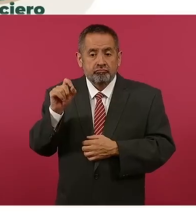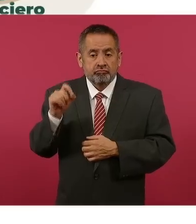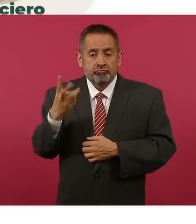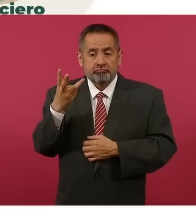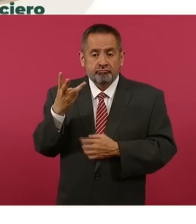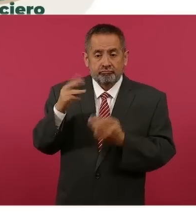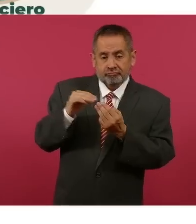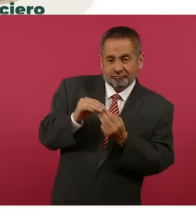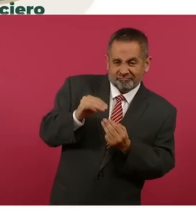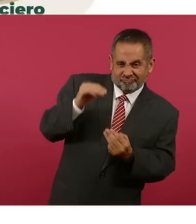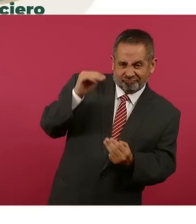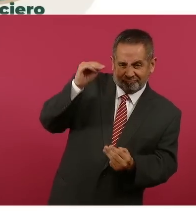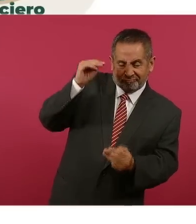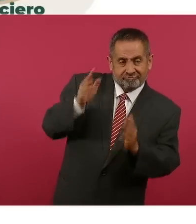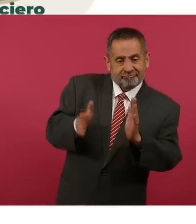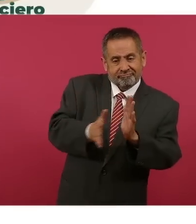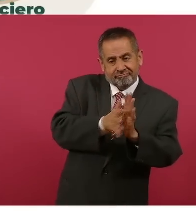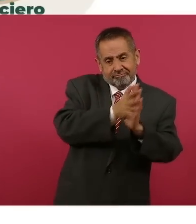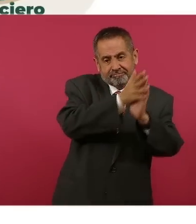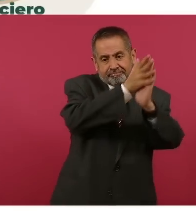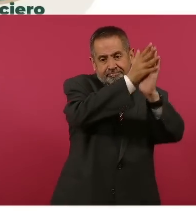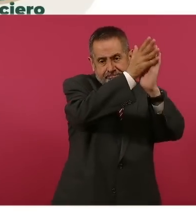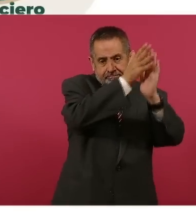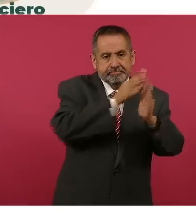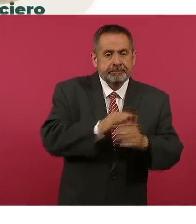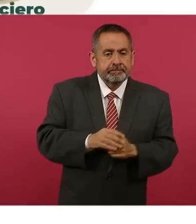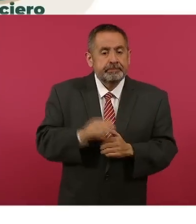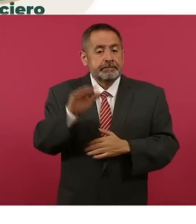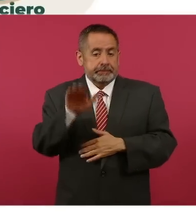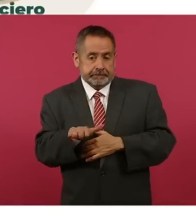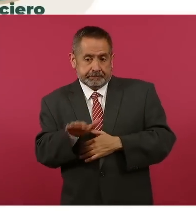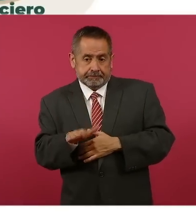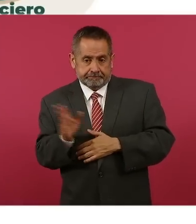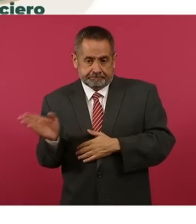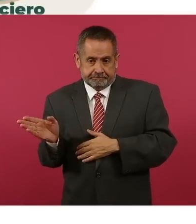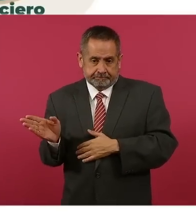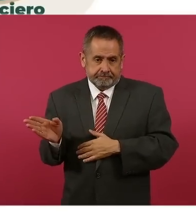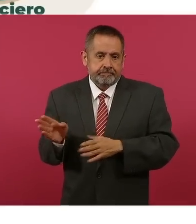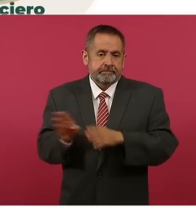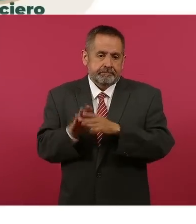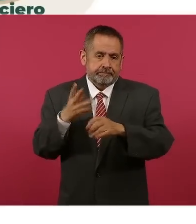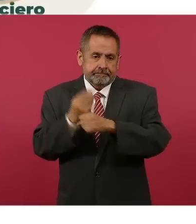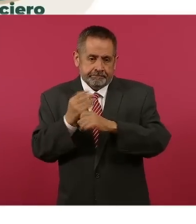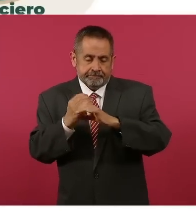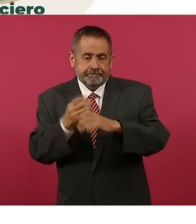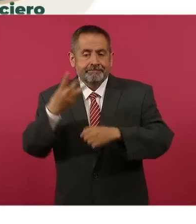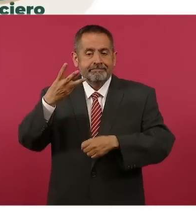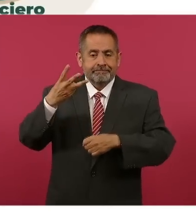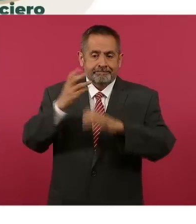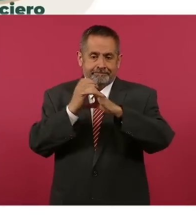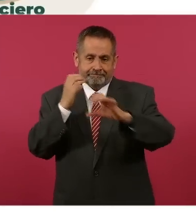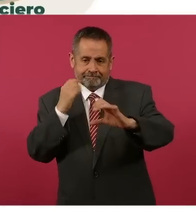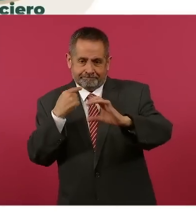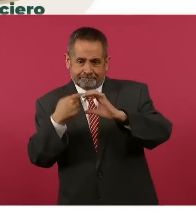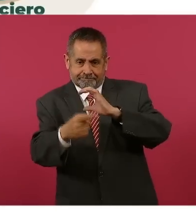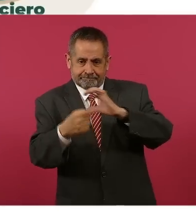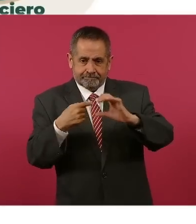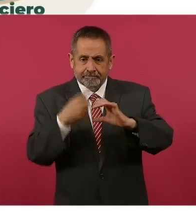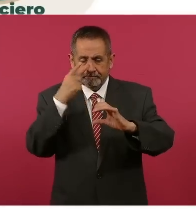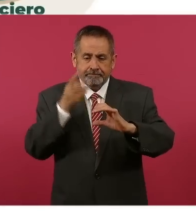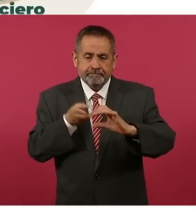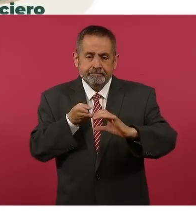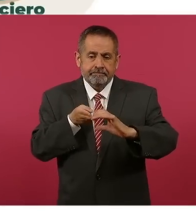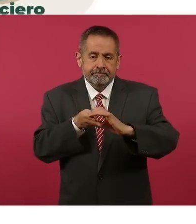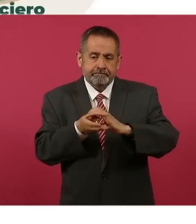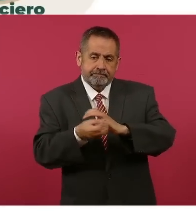su totalidad. Y en la imagen inferior izquierda es el equipamiento del tercer túnel, 2 van a ser de desvío y